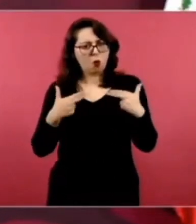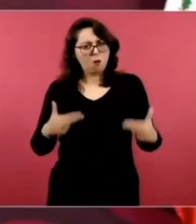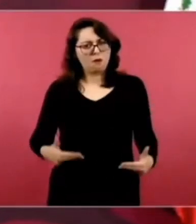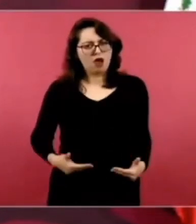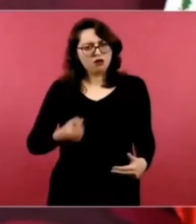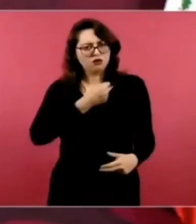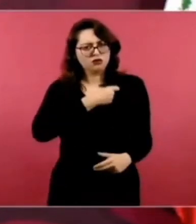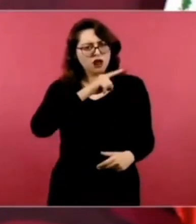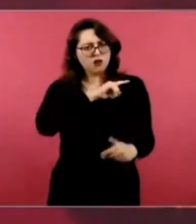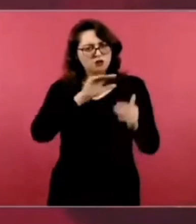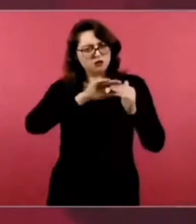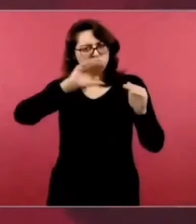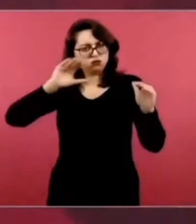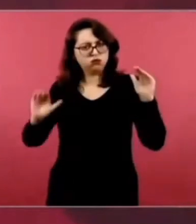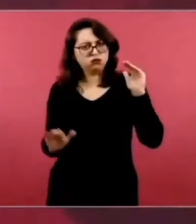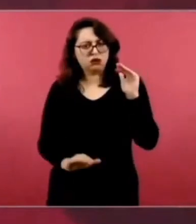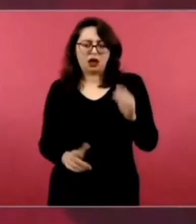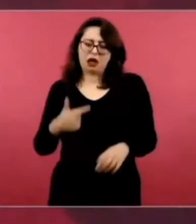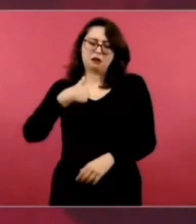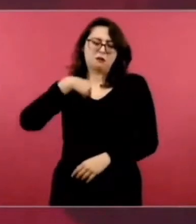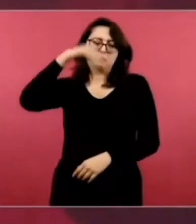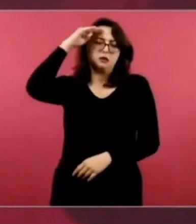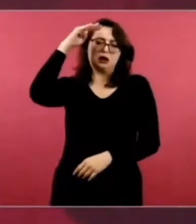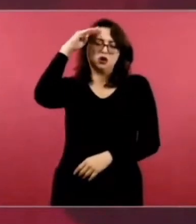Yo digo que no.